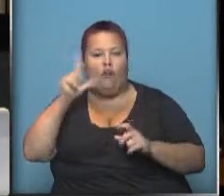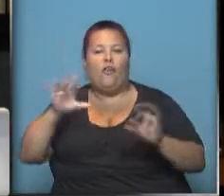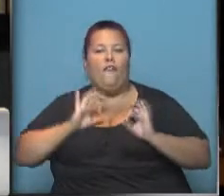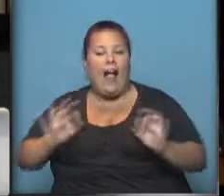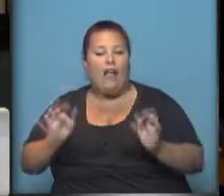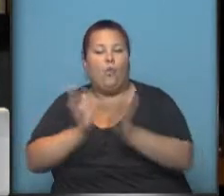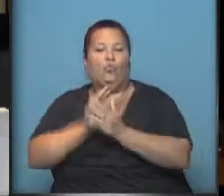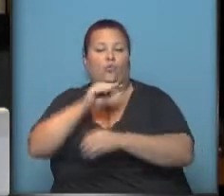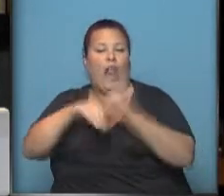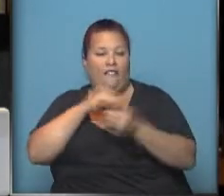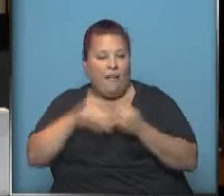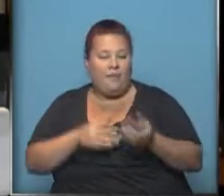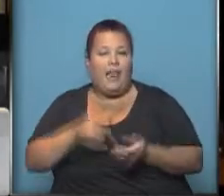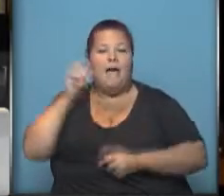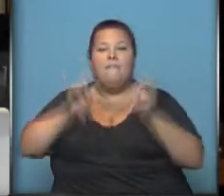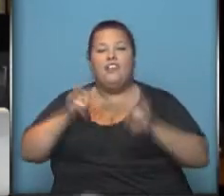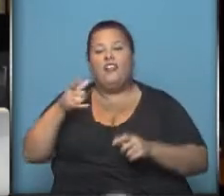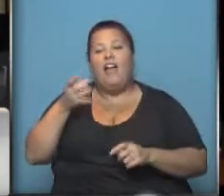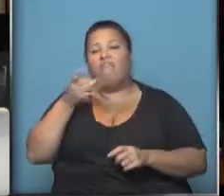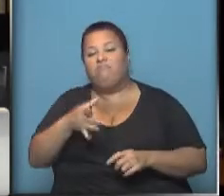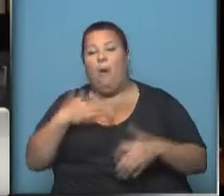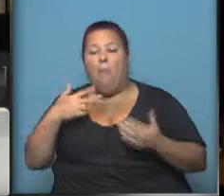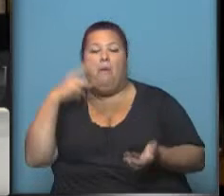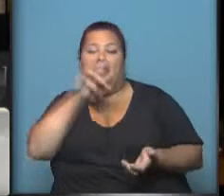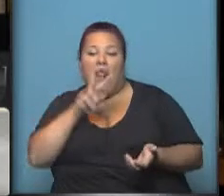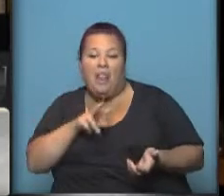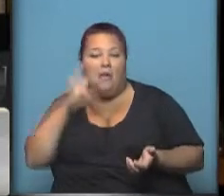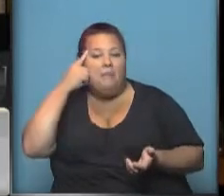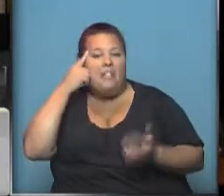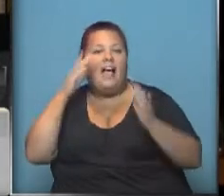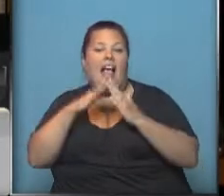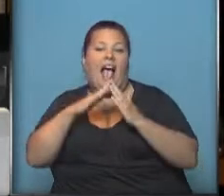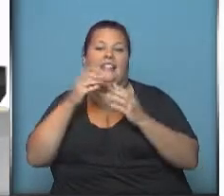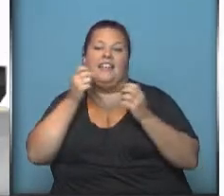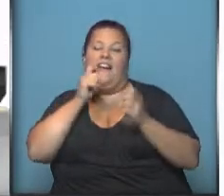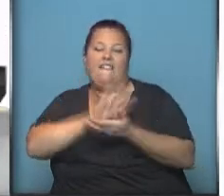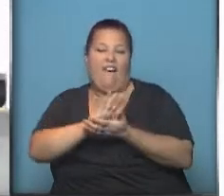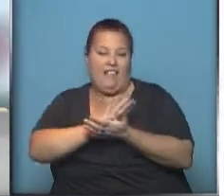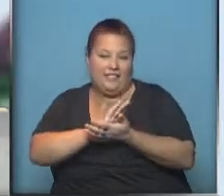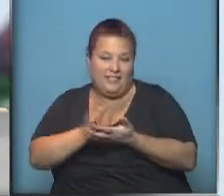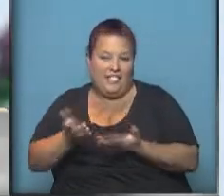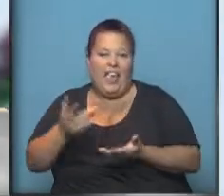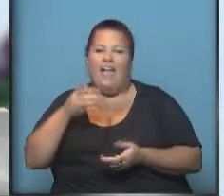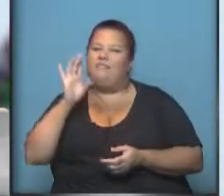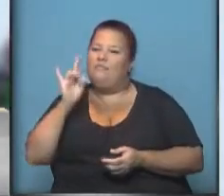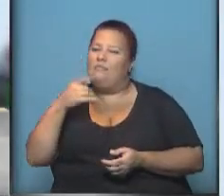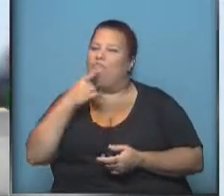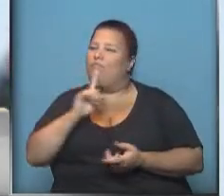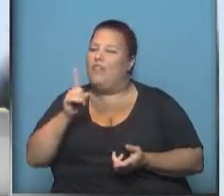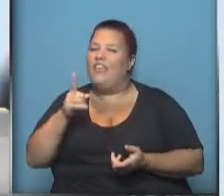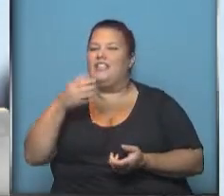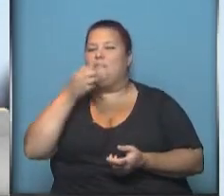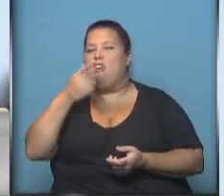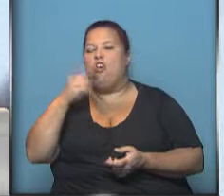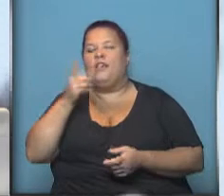vacaciones con su familia gente malintencionada puede leer que la casa está más vulnerable o vacía es poco conveniente que los chicos digan